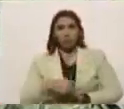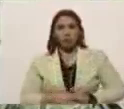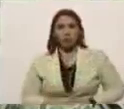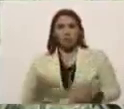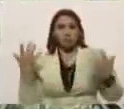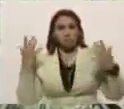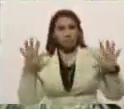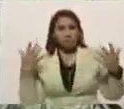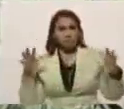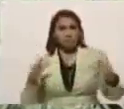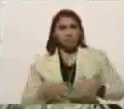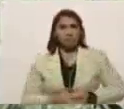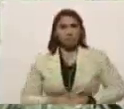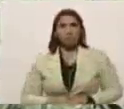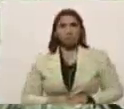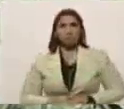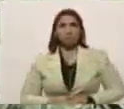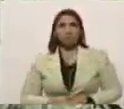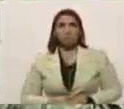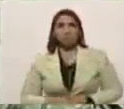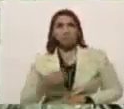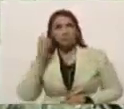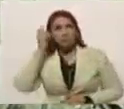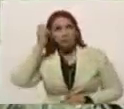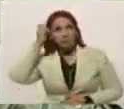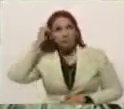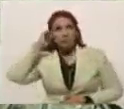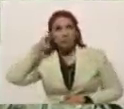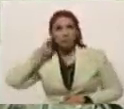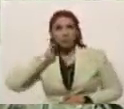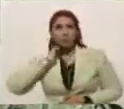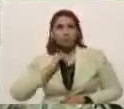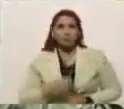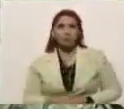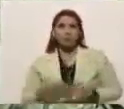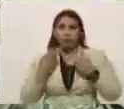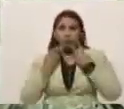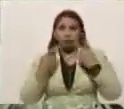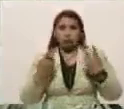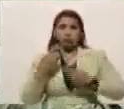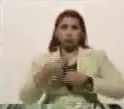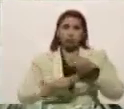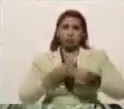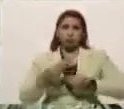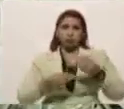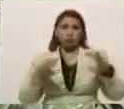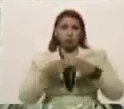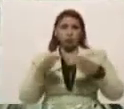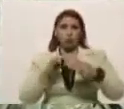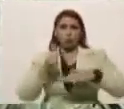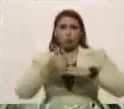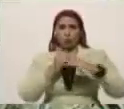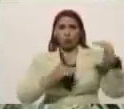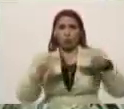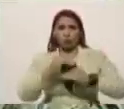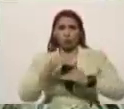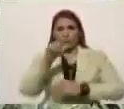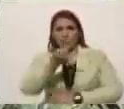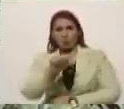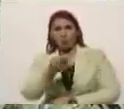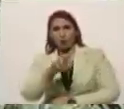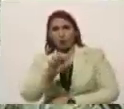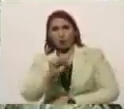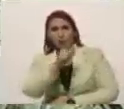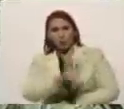aplaudo los anuncios hechos por el comandante estratégico operacional general en jefe